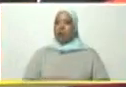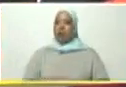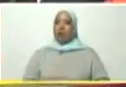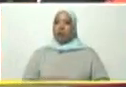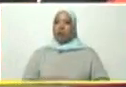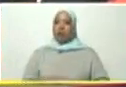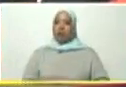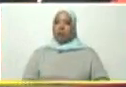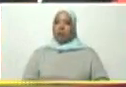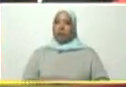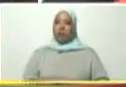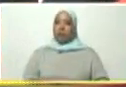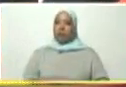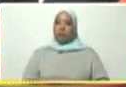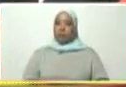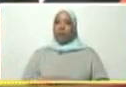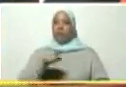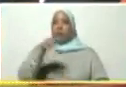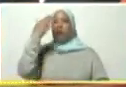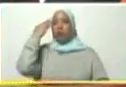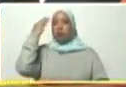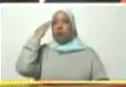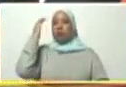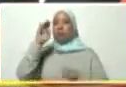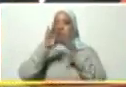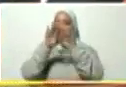y sé que el mundo nos observa